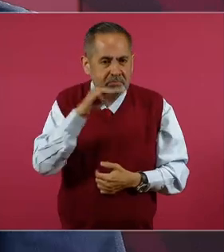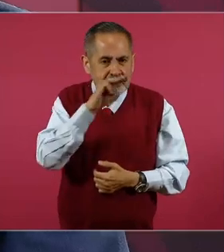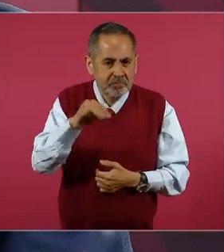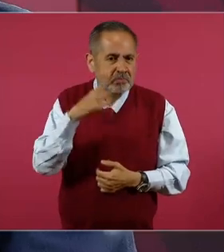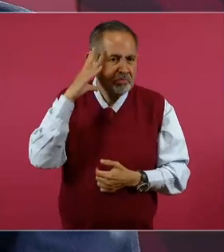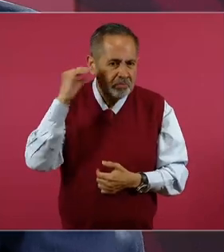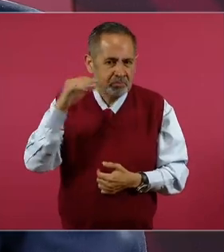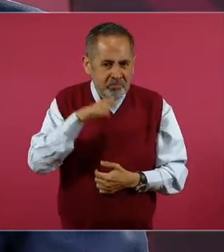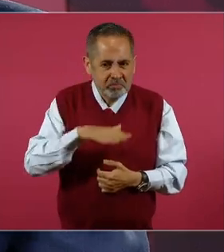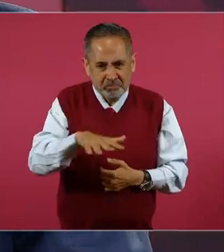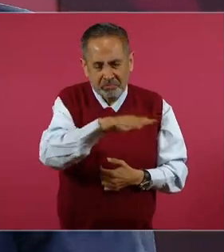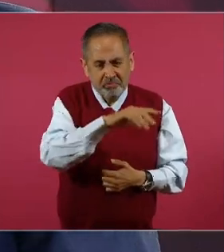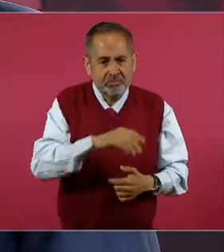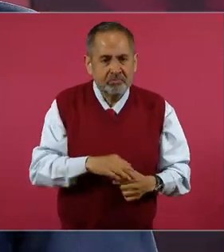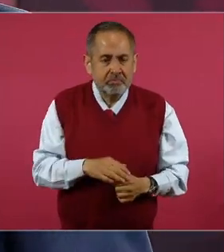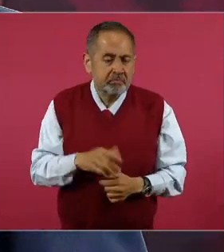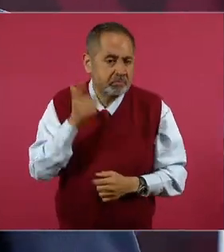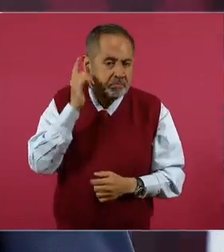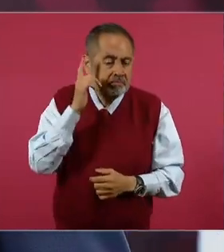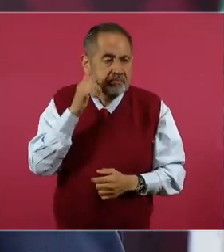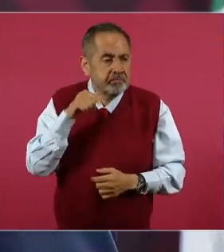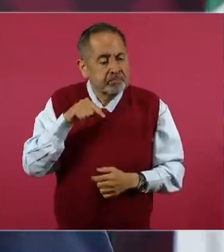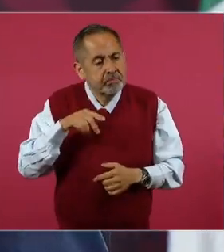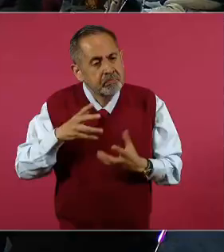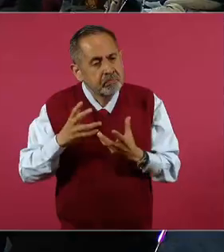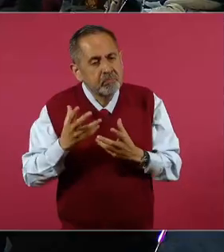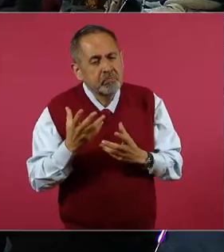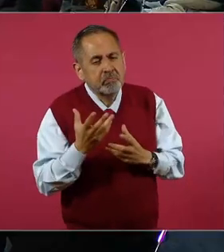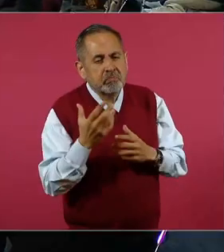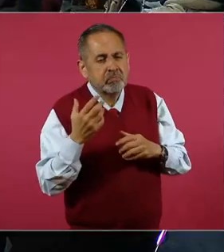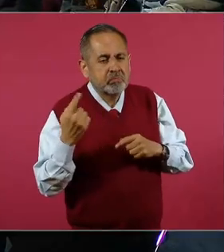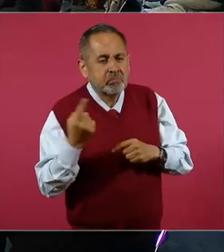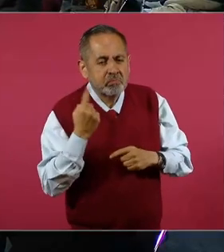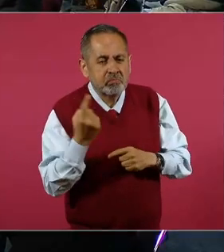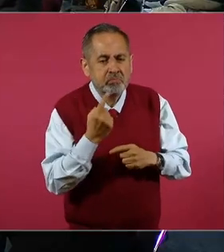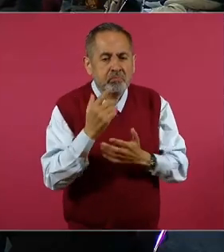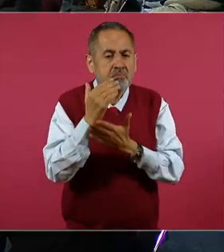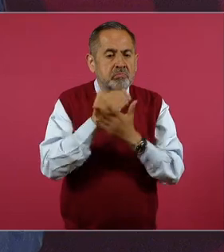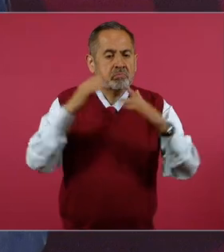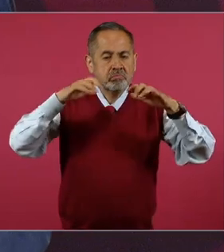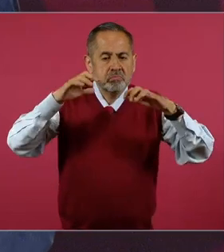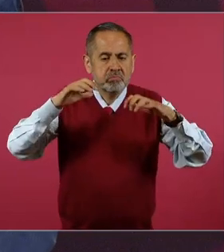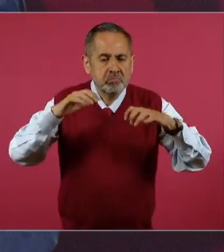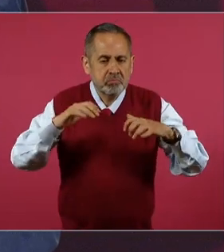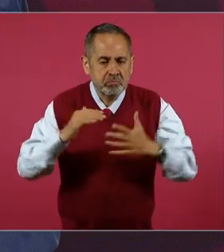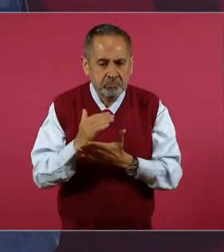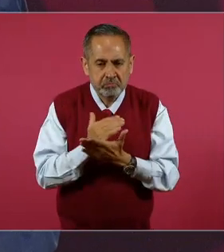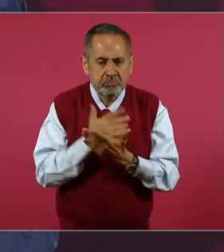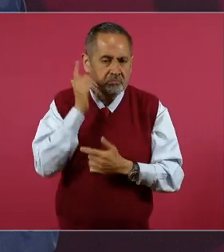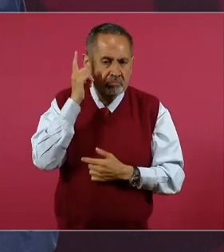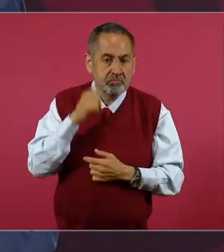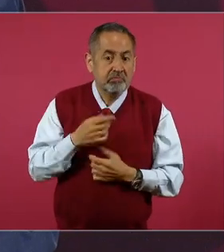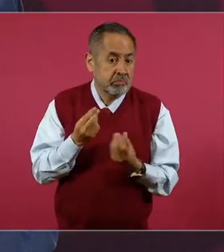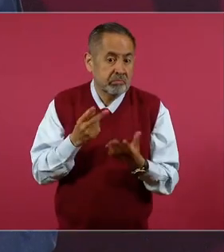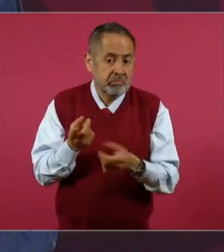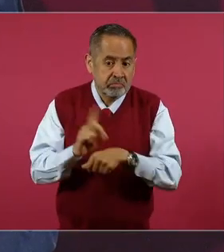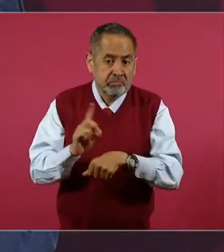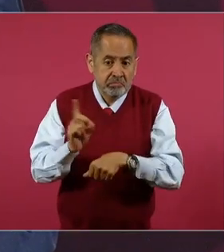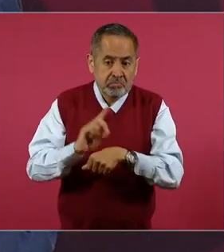Colima. Esperemos que ya deje de llover, pero sí, son varios días